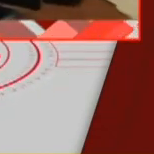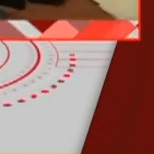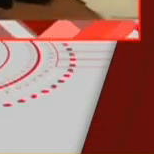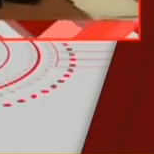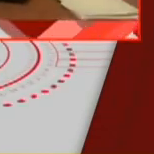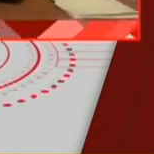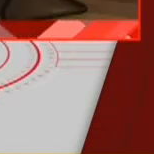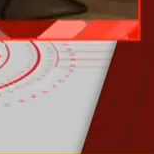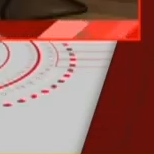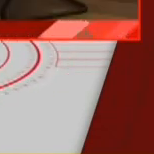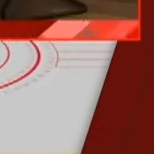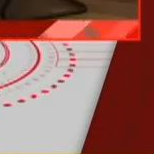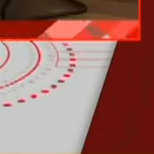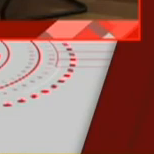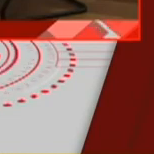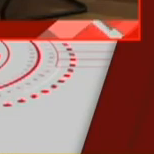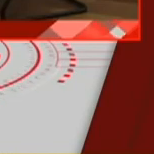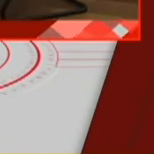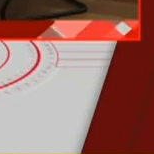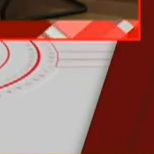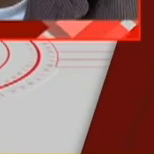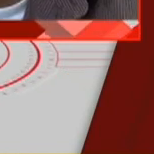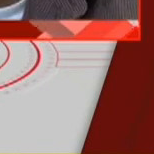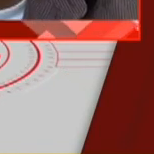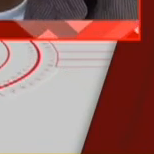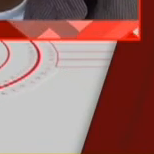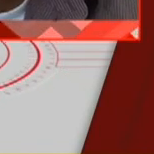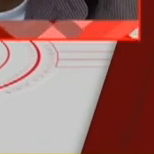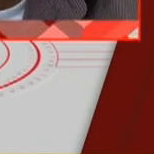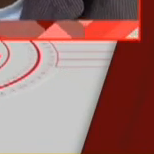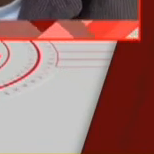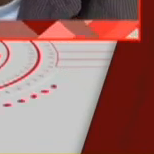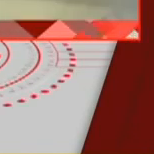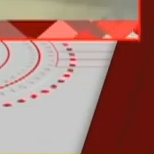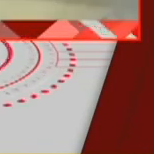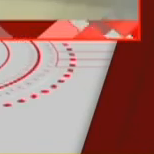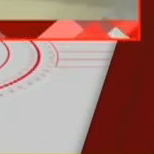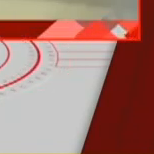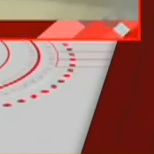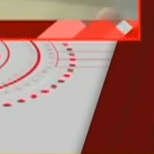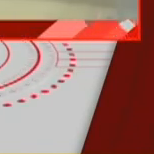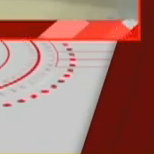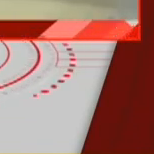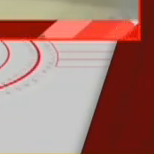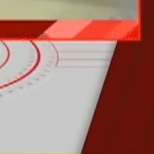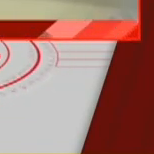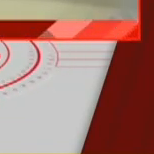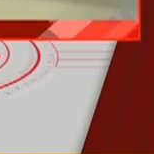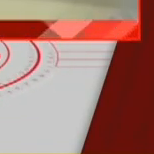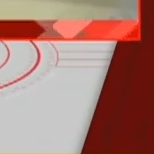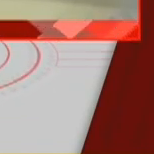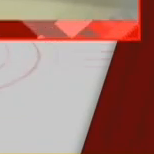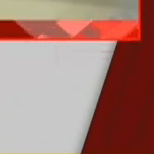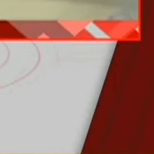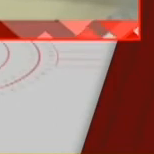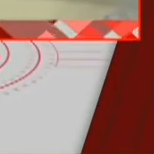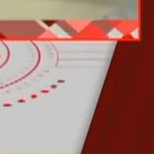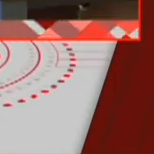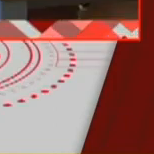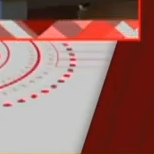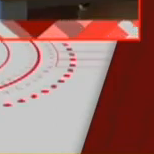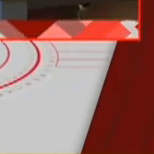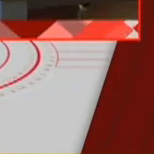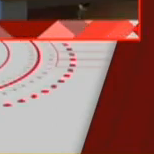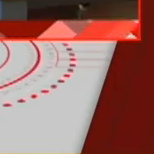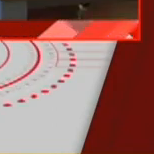generaron, documentación que las instituciones públicas de México han generado, y también hay colecciones privadas, tanto de